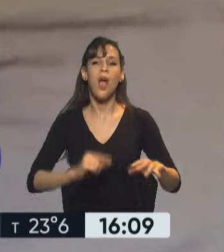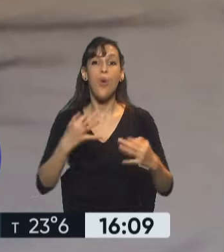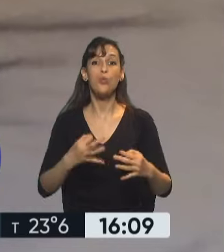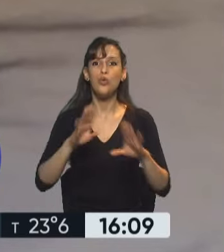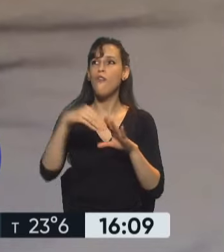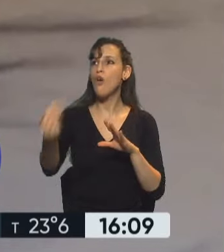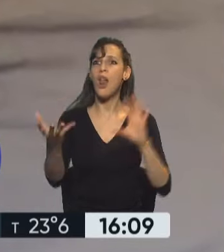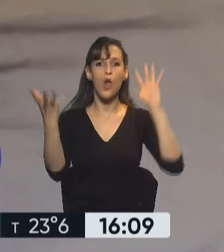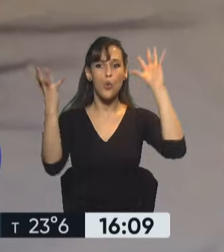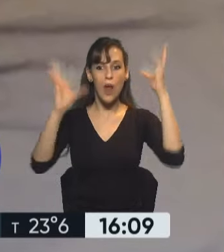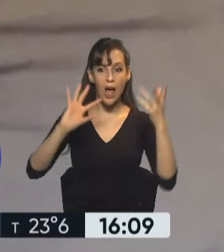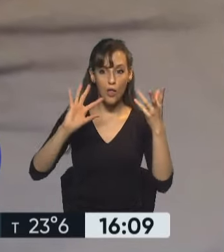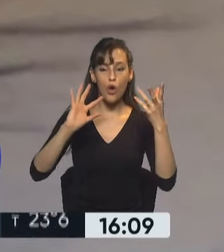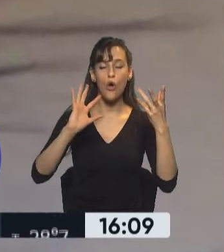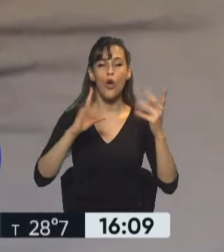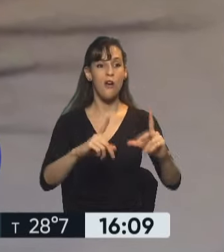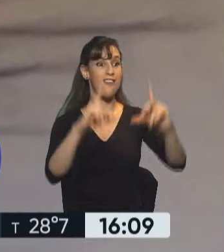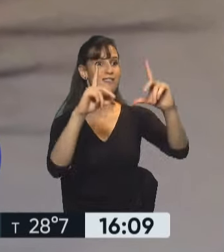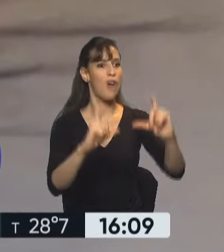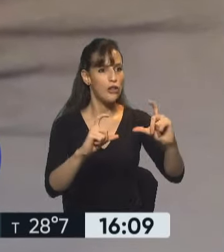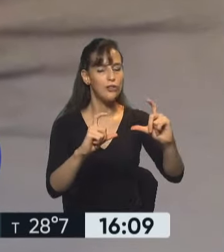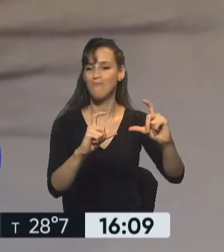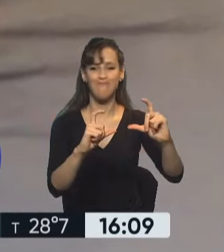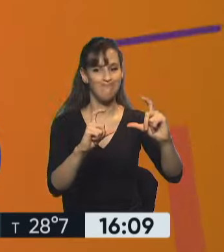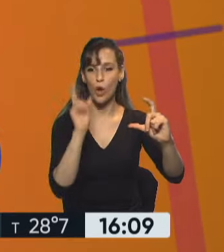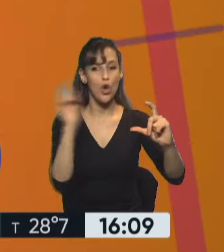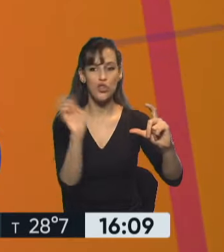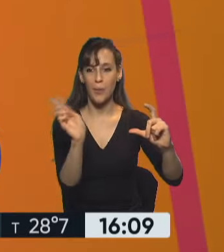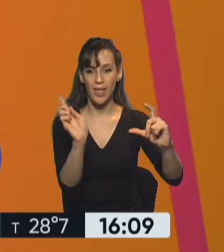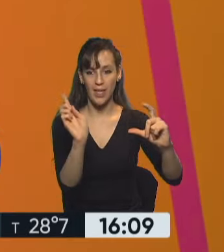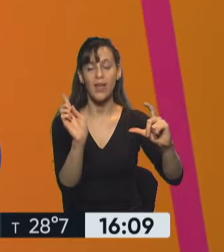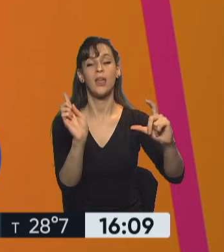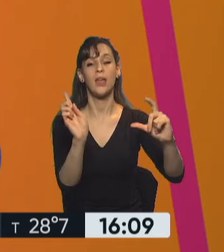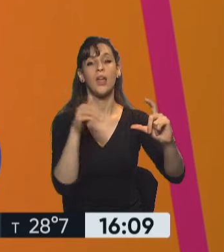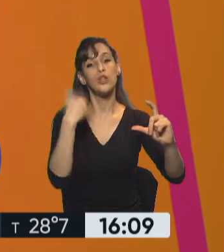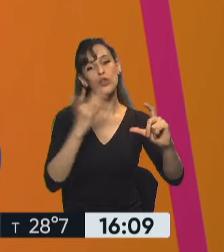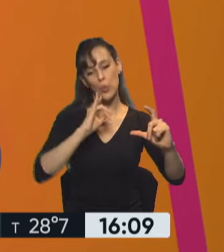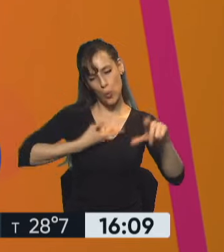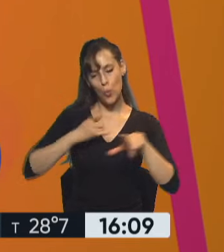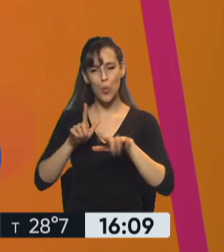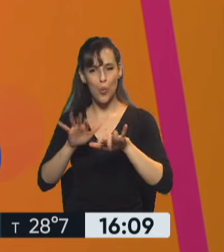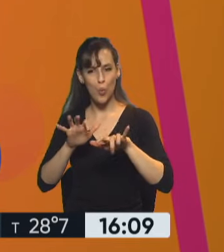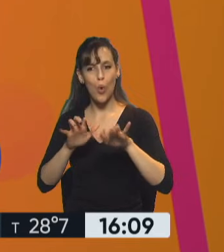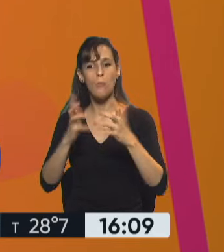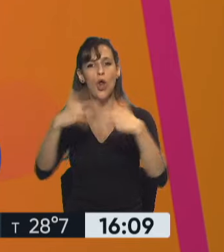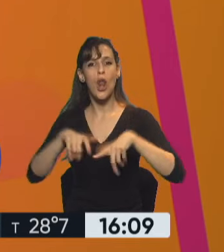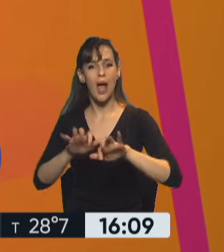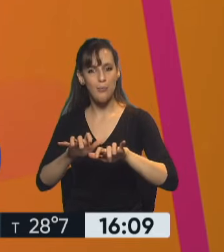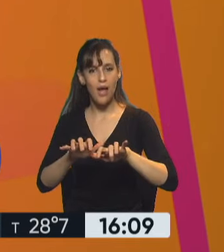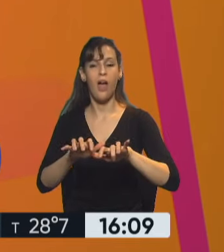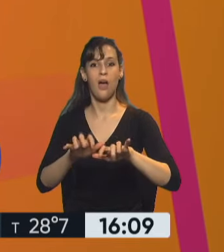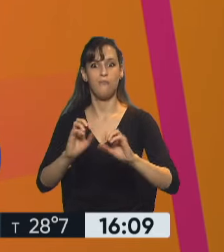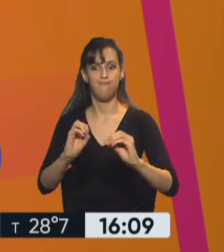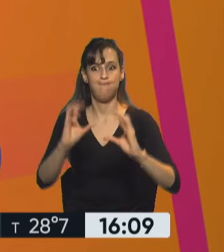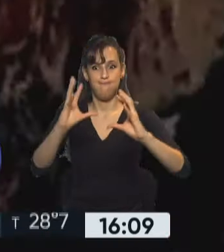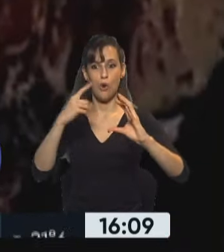que el momento no se pueda ver, vos decís, llegué y no encontré absolutamente nada, y vos vas